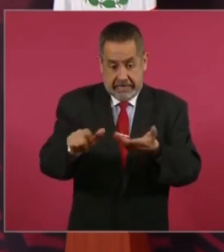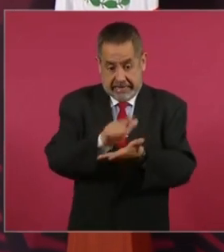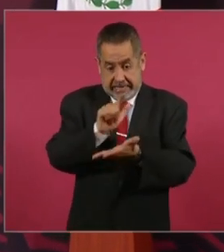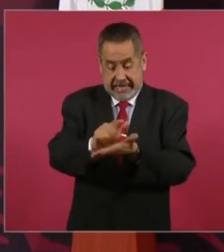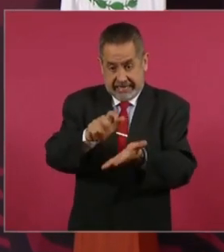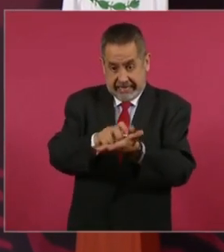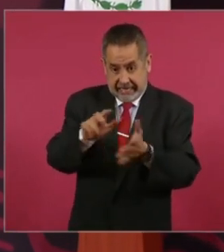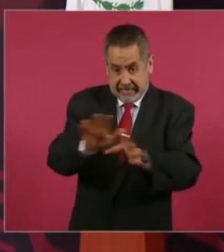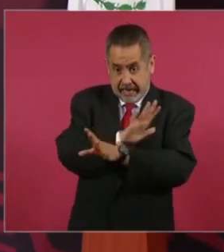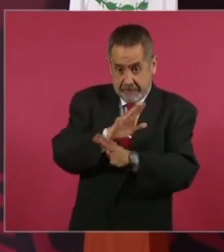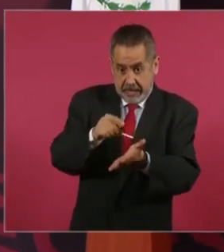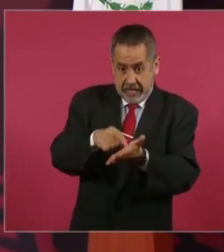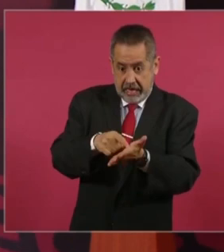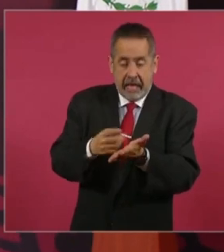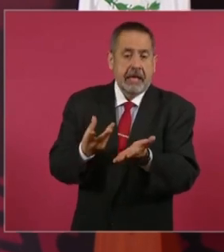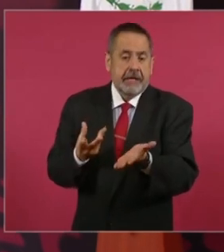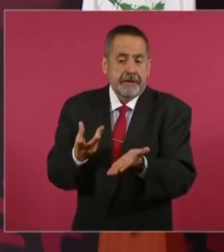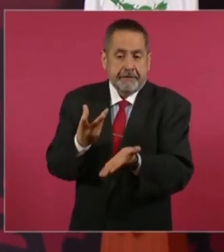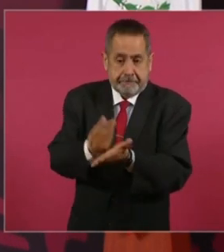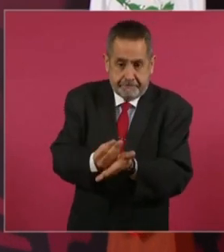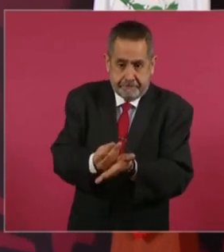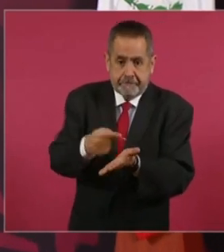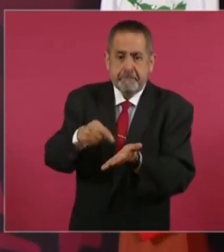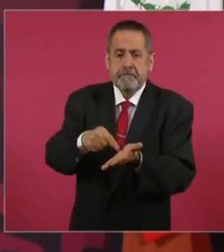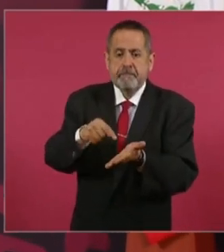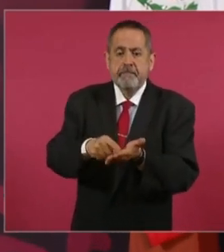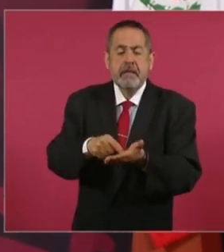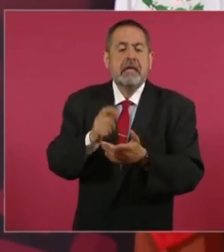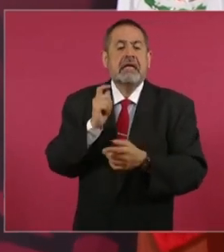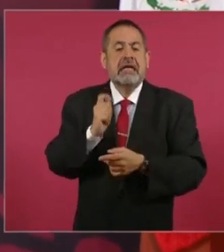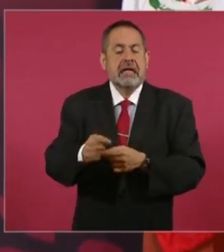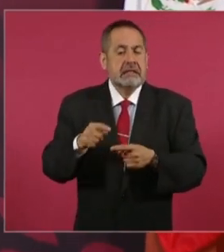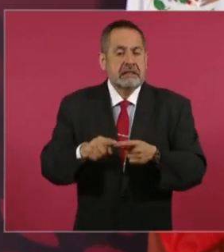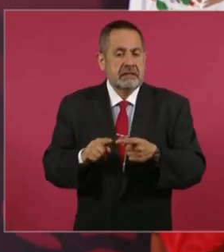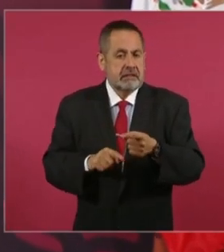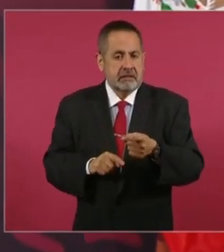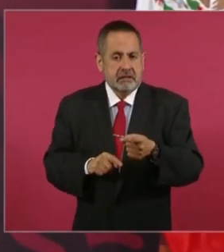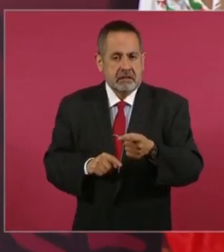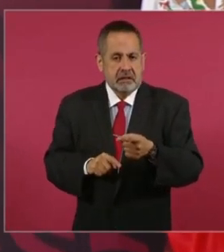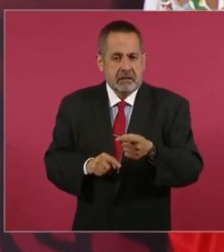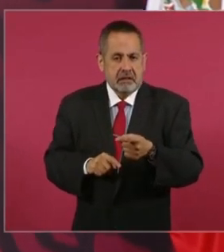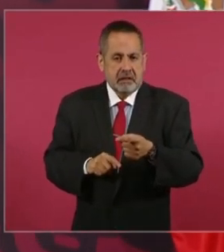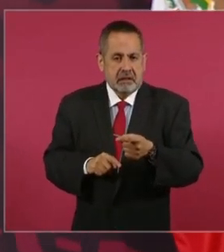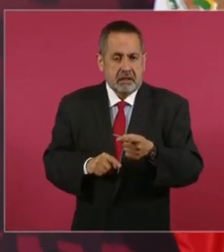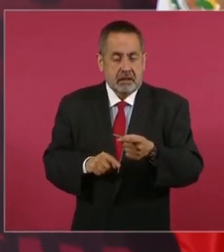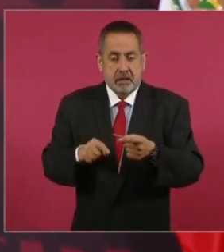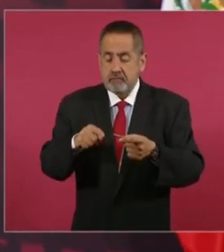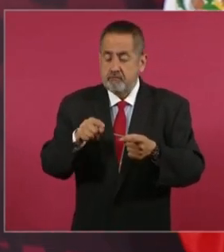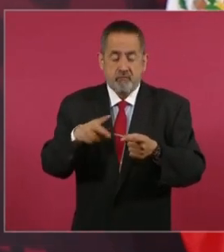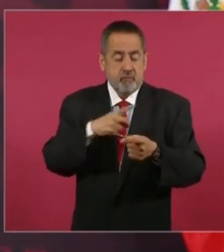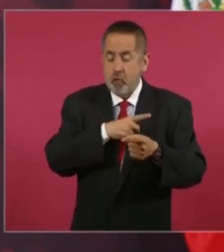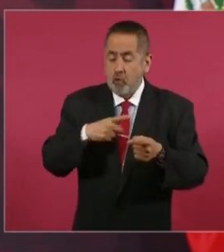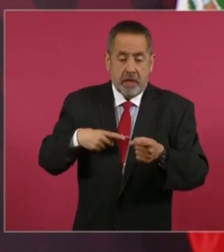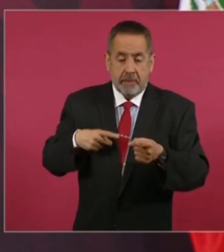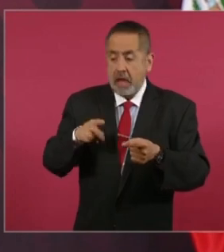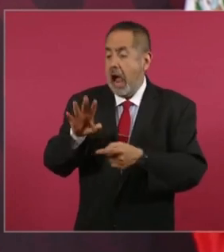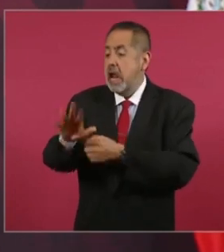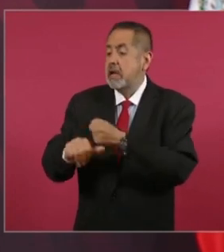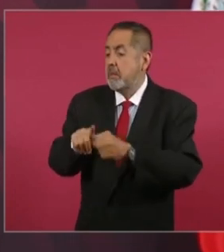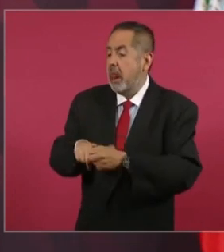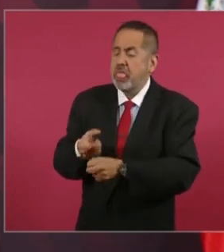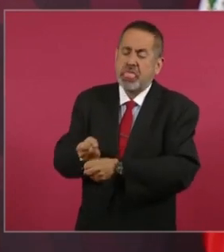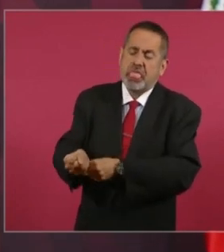el evitar, el prohibir el maltrato a